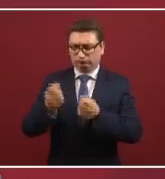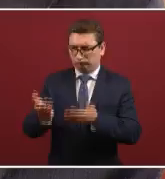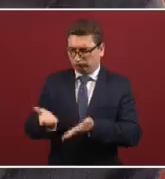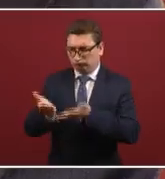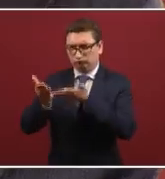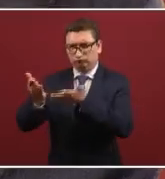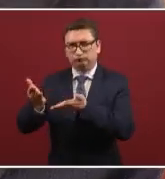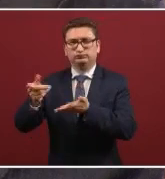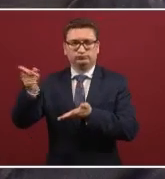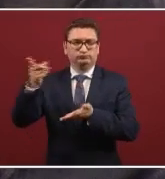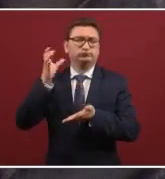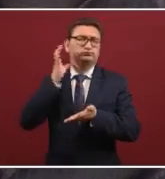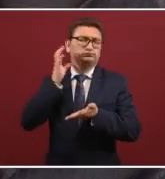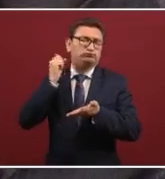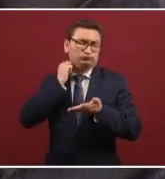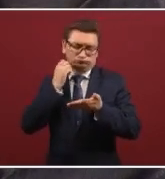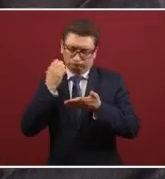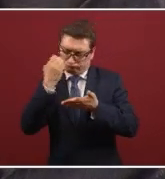en el Senado.